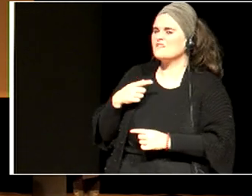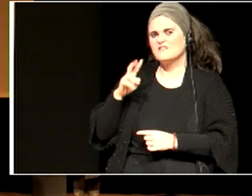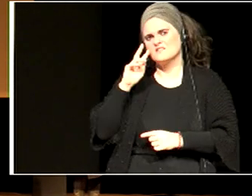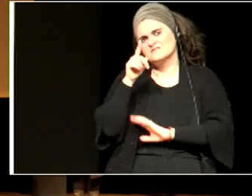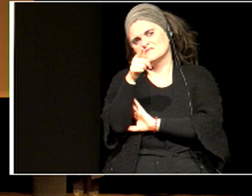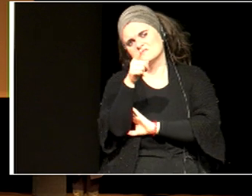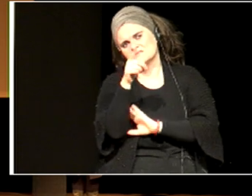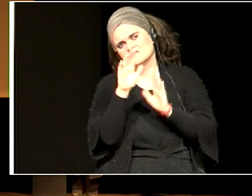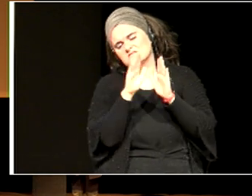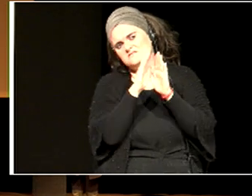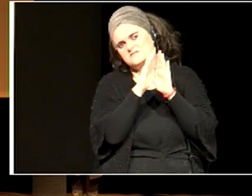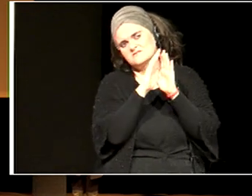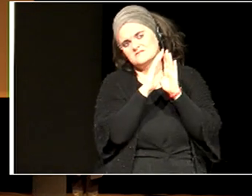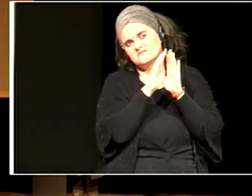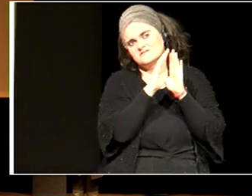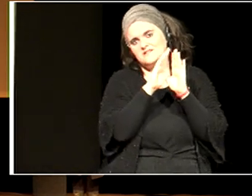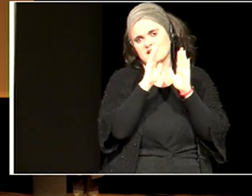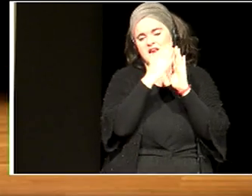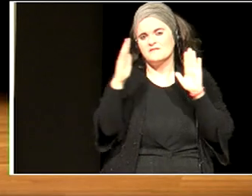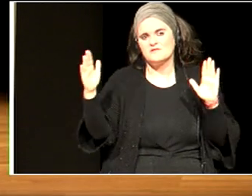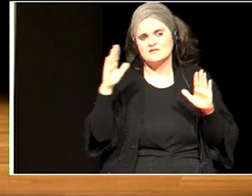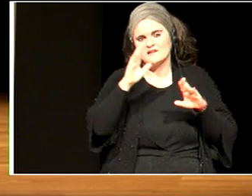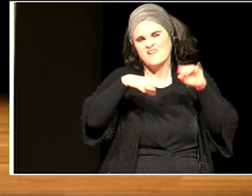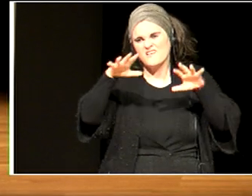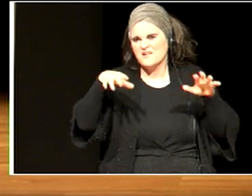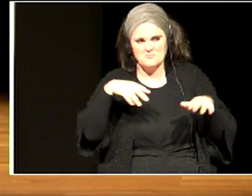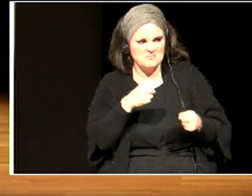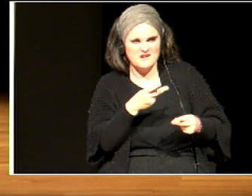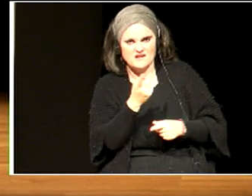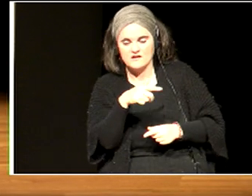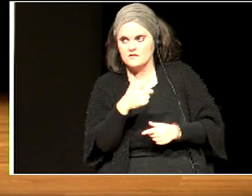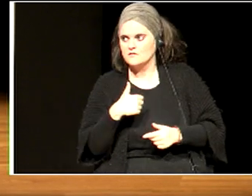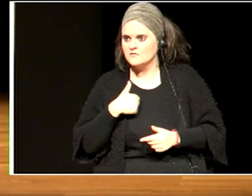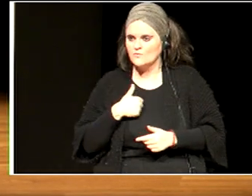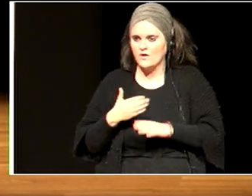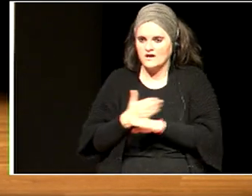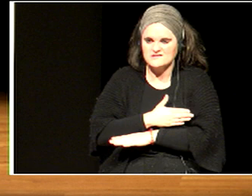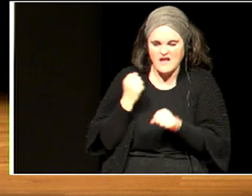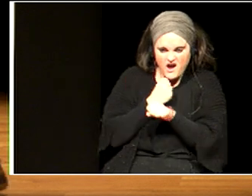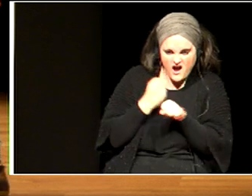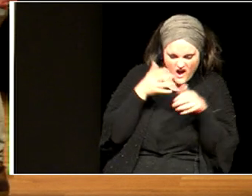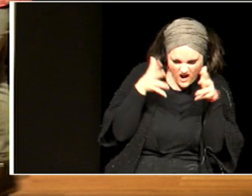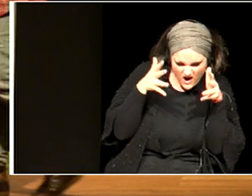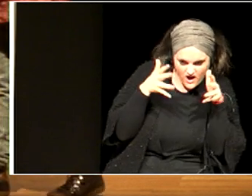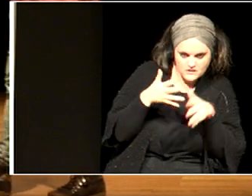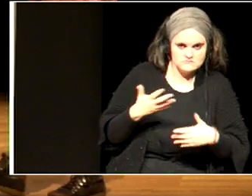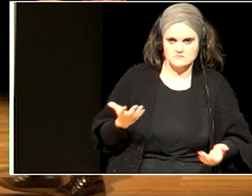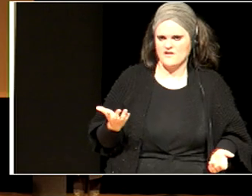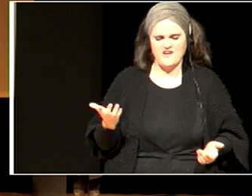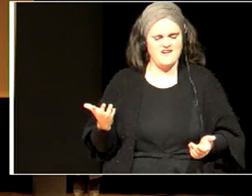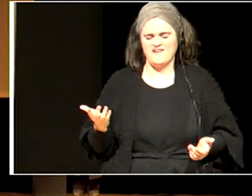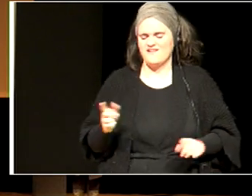habían de la biblioteca para que eran sitúa y mata de verdad ese no no hace esto cinco minutos si tienes